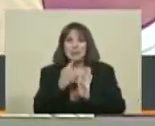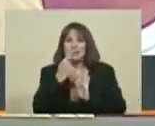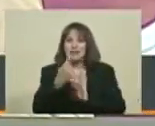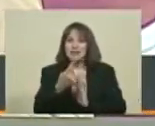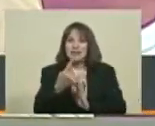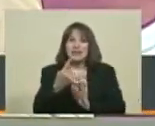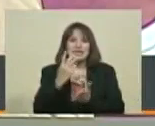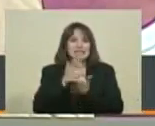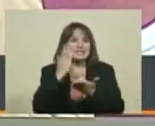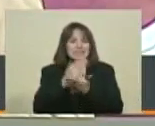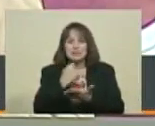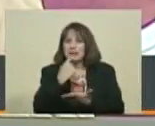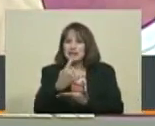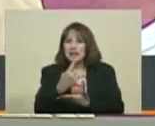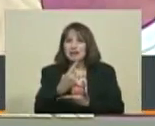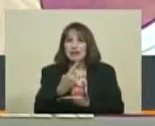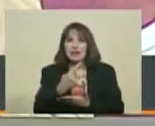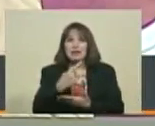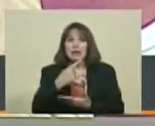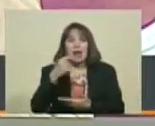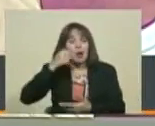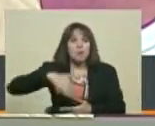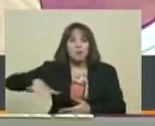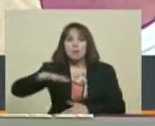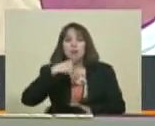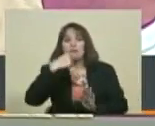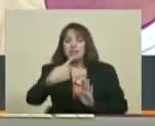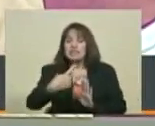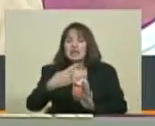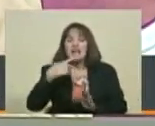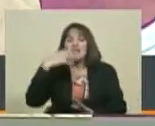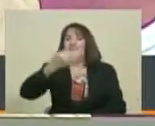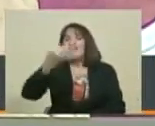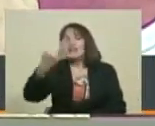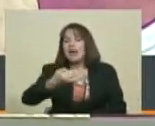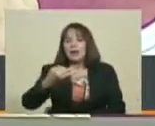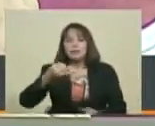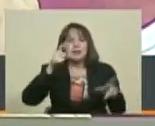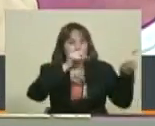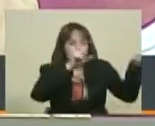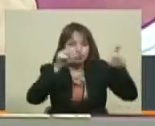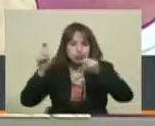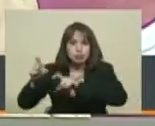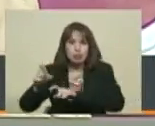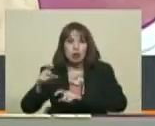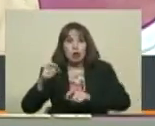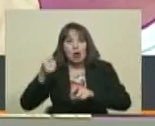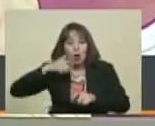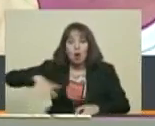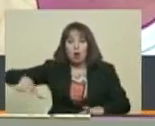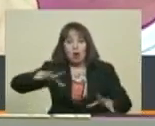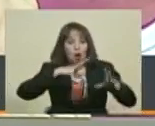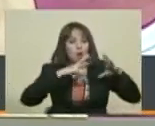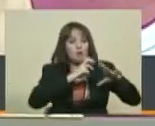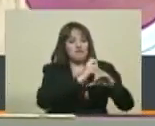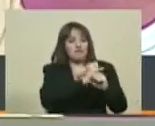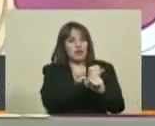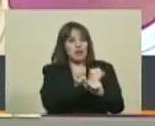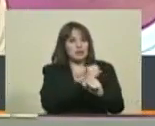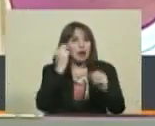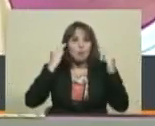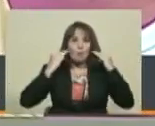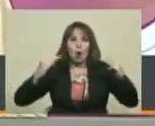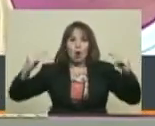siempre decirle la verdad al pueblo, prepararlo y confiar en el pueblo, en su moral, en su